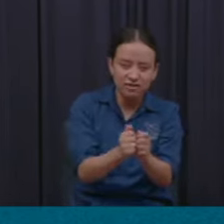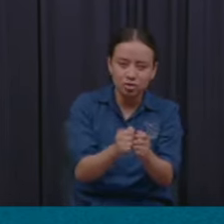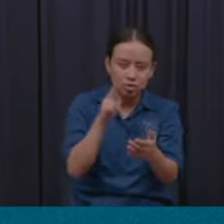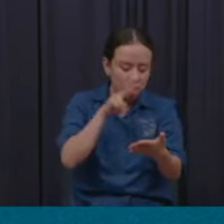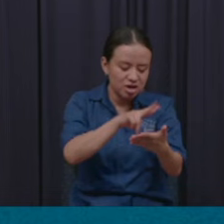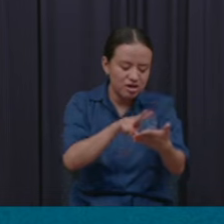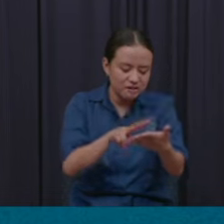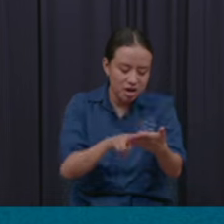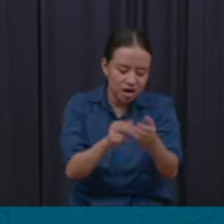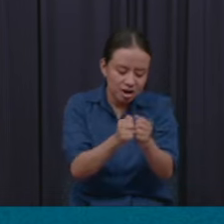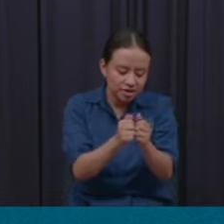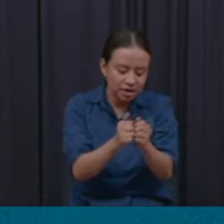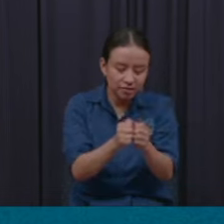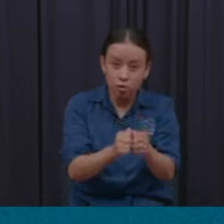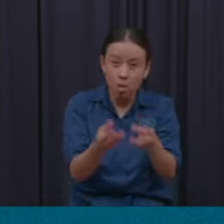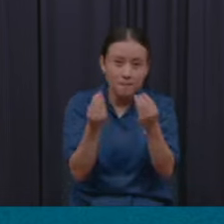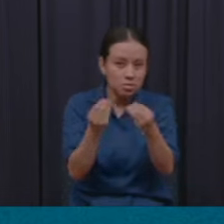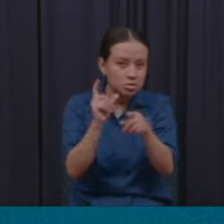satanista directa.